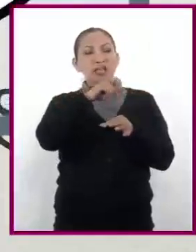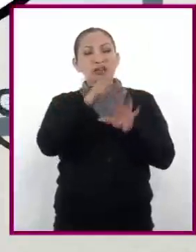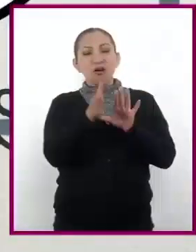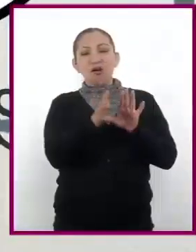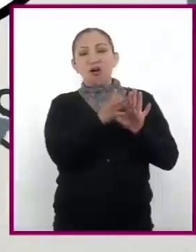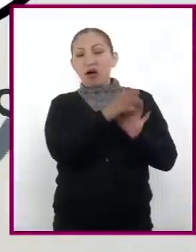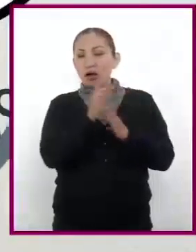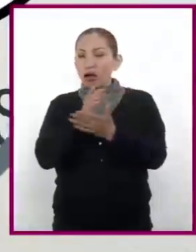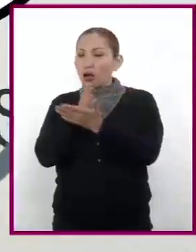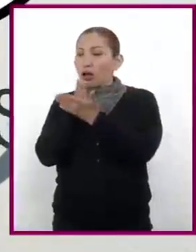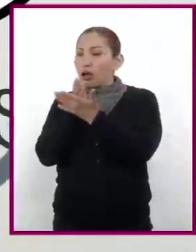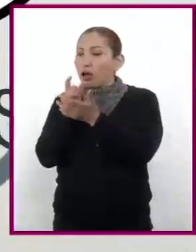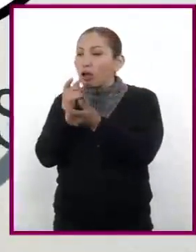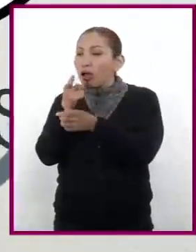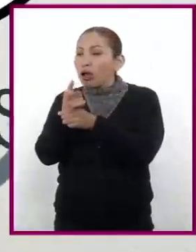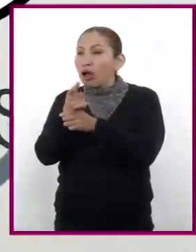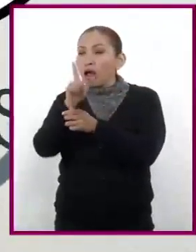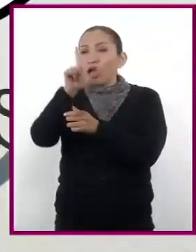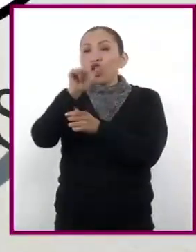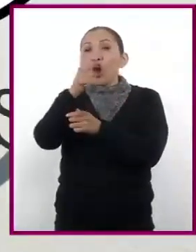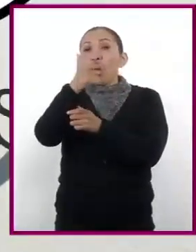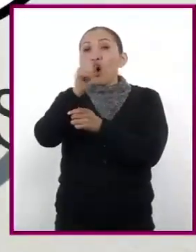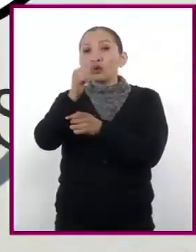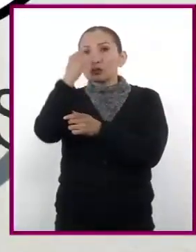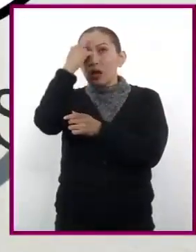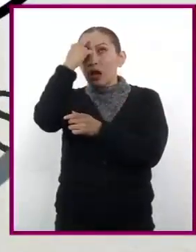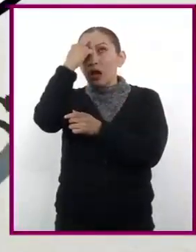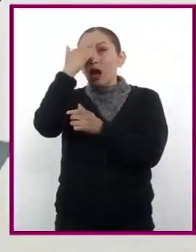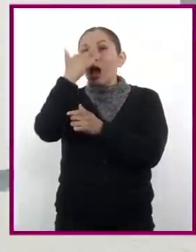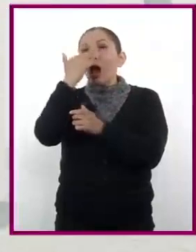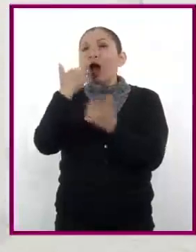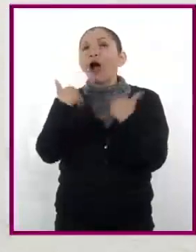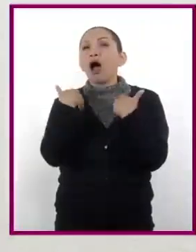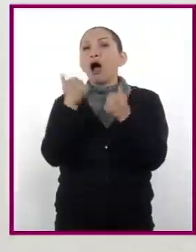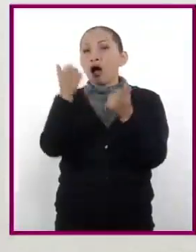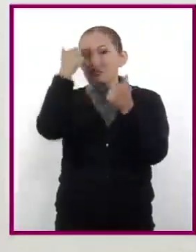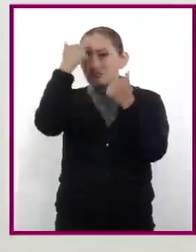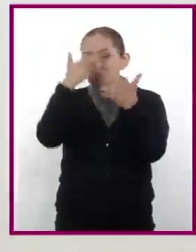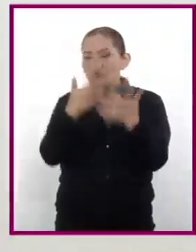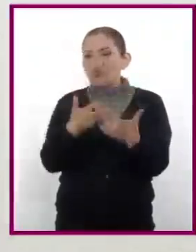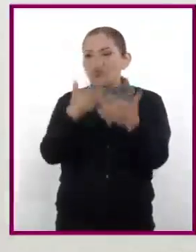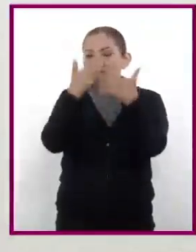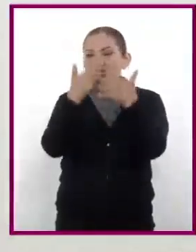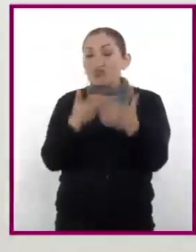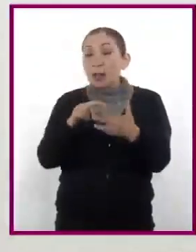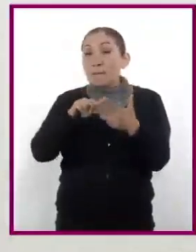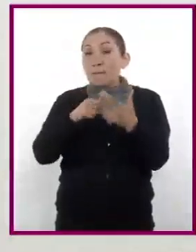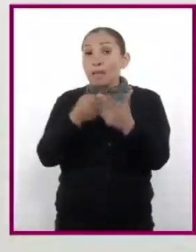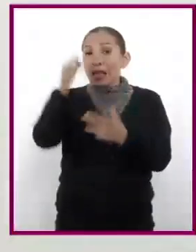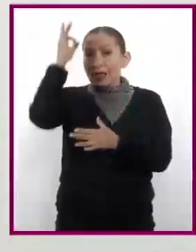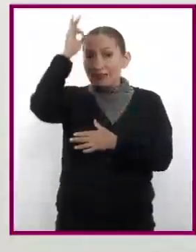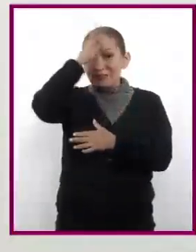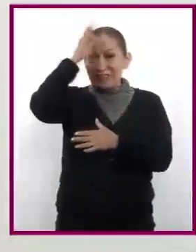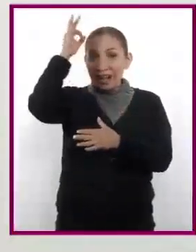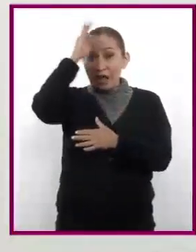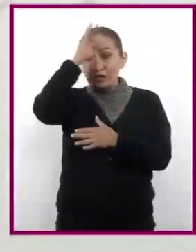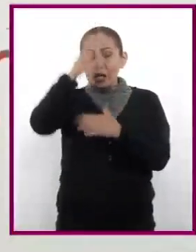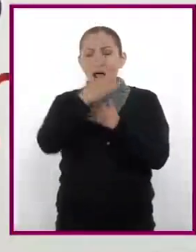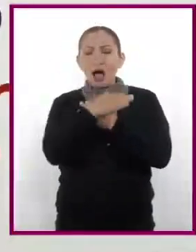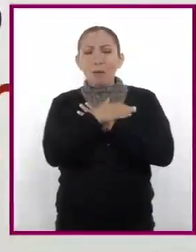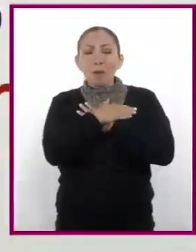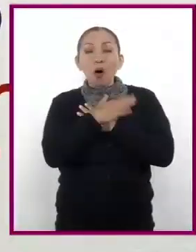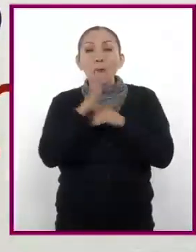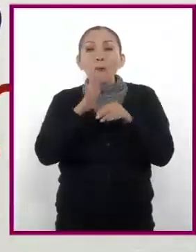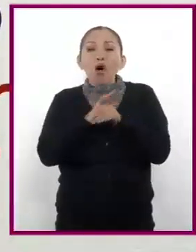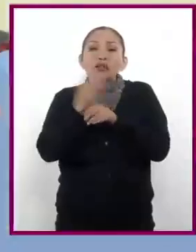a acercarse al logos, al razonamiento. Surgió la filosofía, el amor